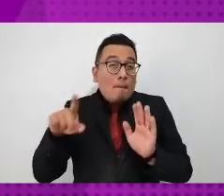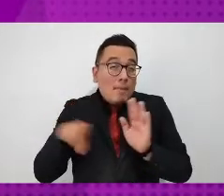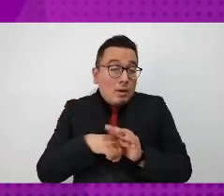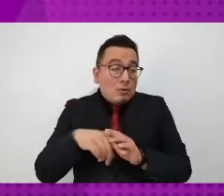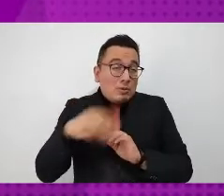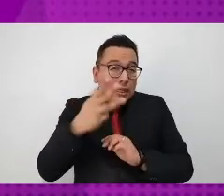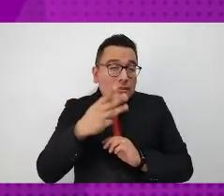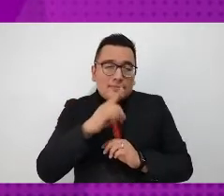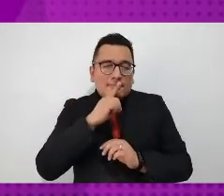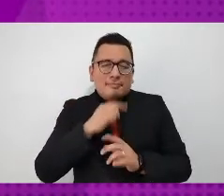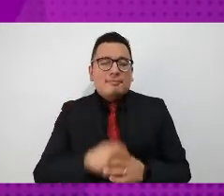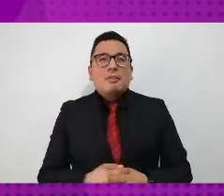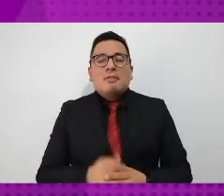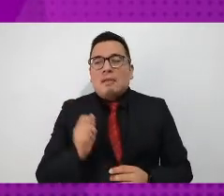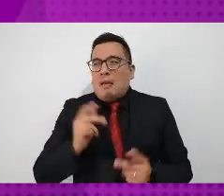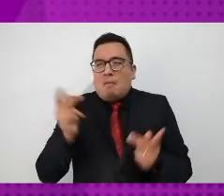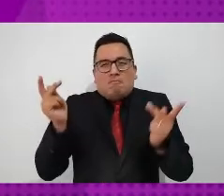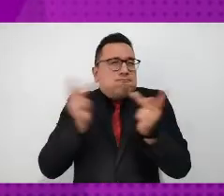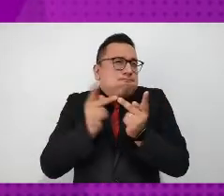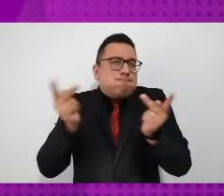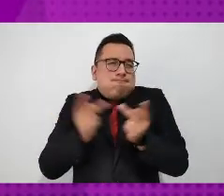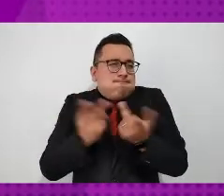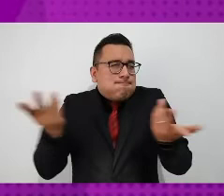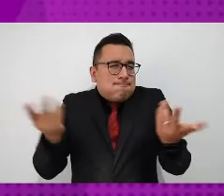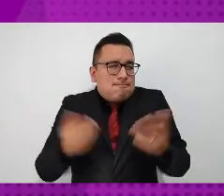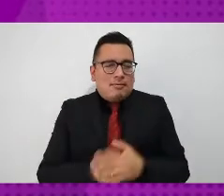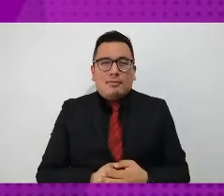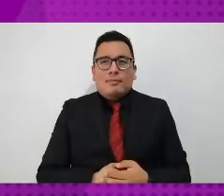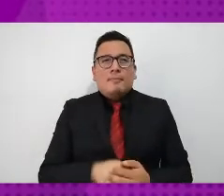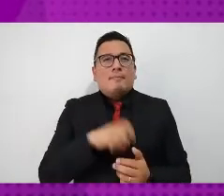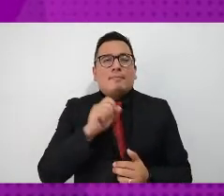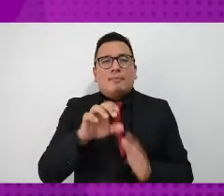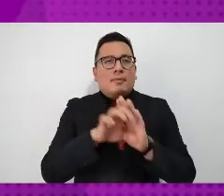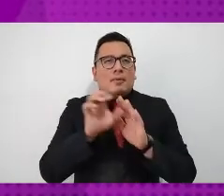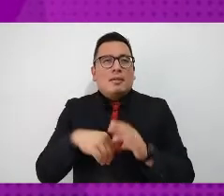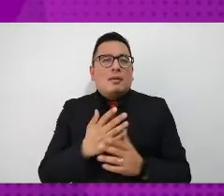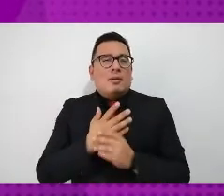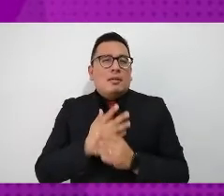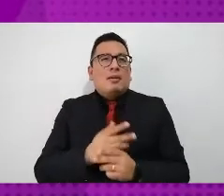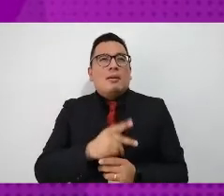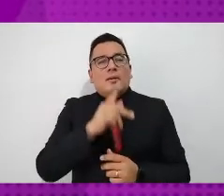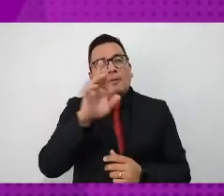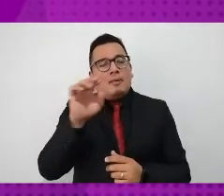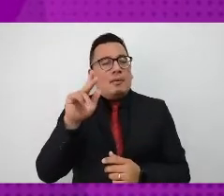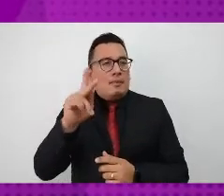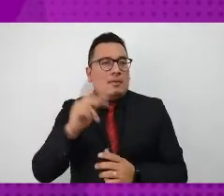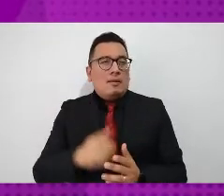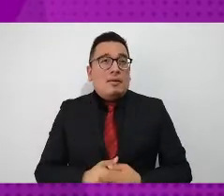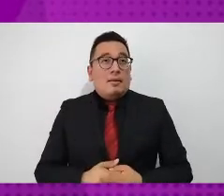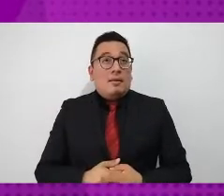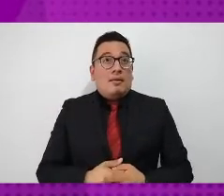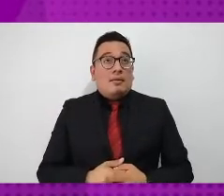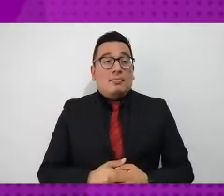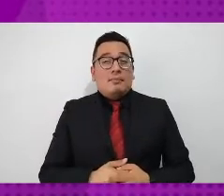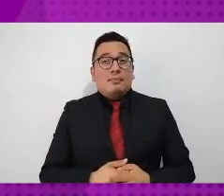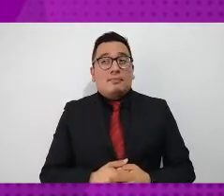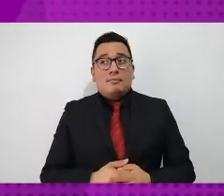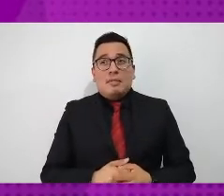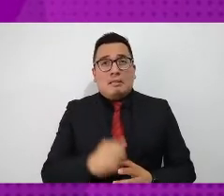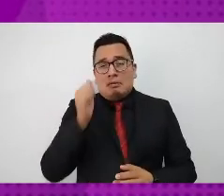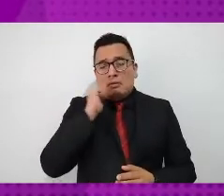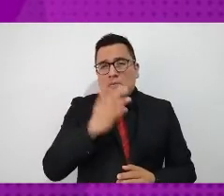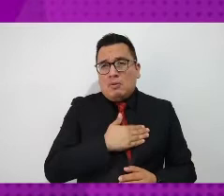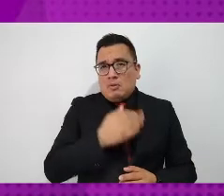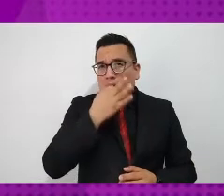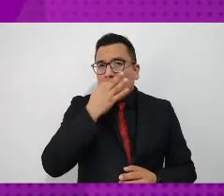es decir fue un resultado muy adecuado y lo mismo ocurrió sobre todo hablando del programa de resultados preliminares que siempre